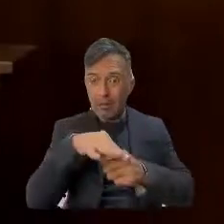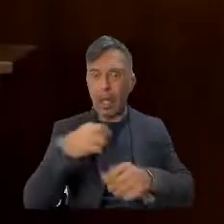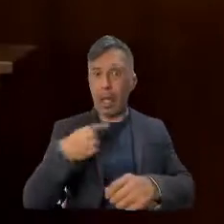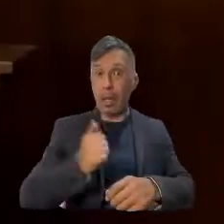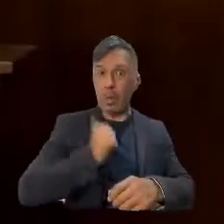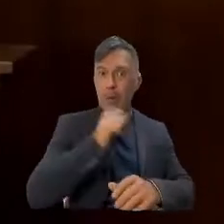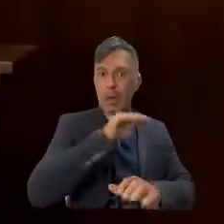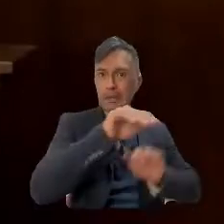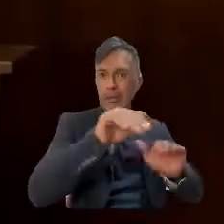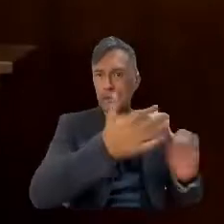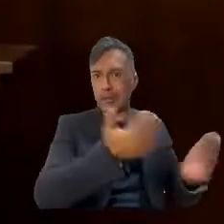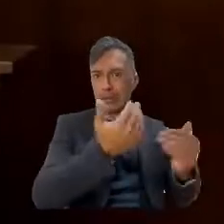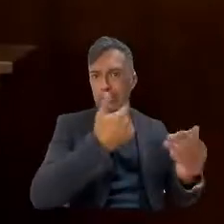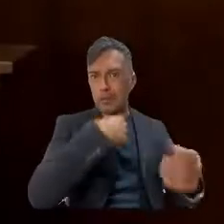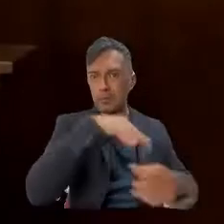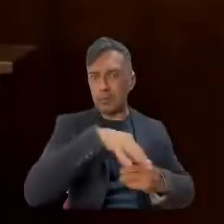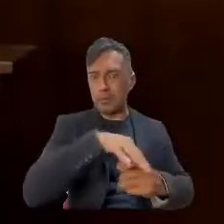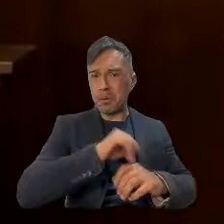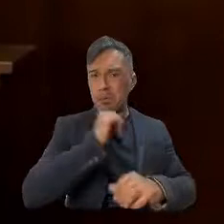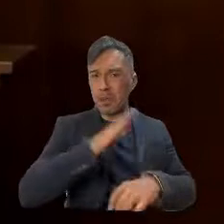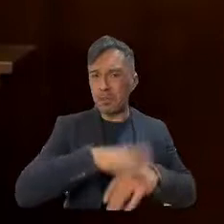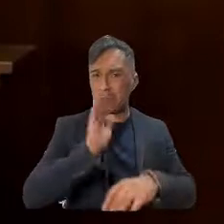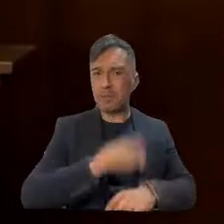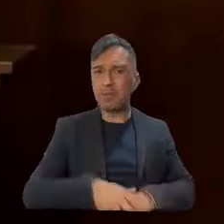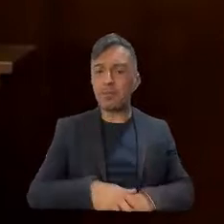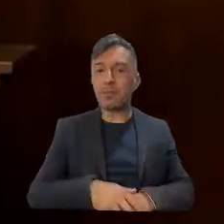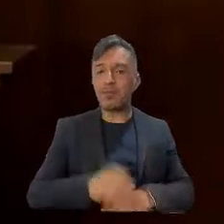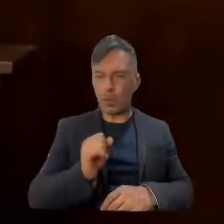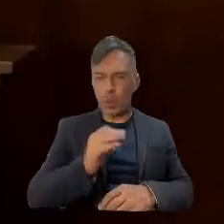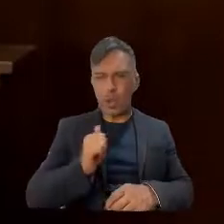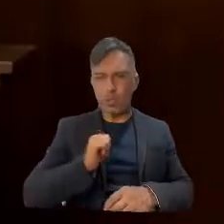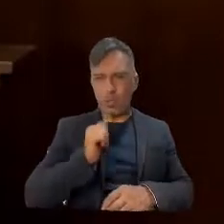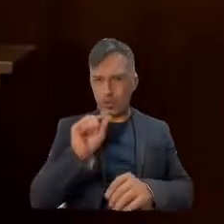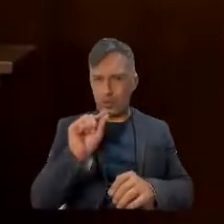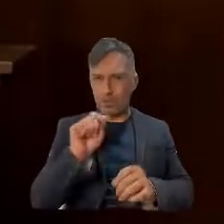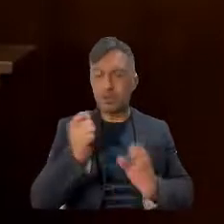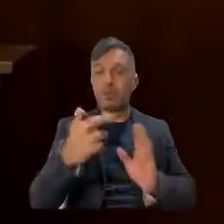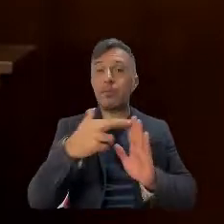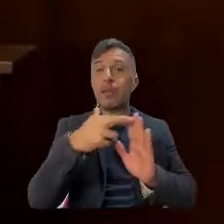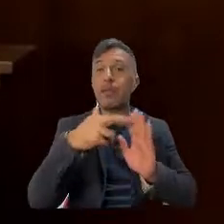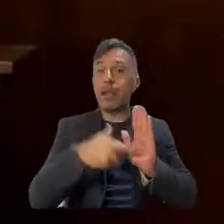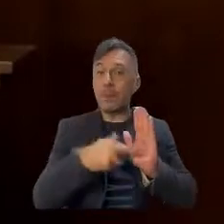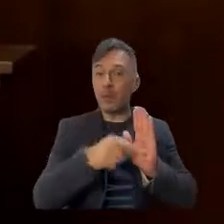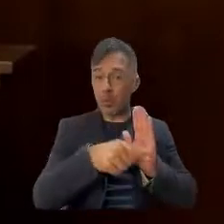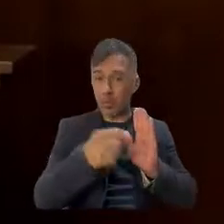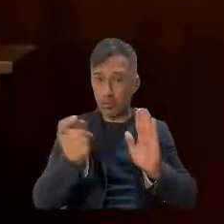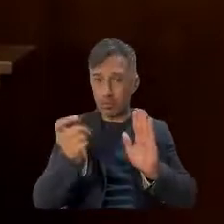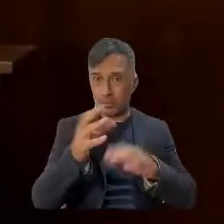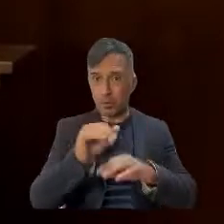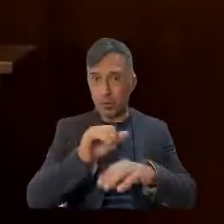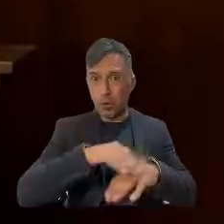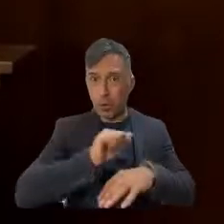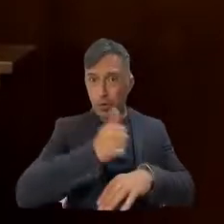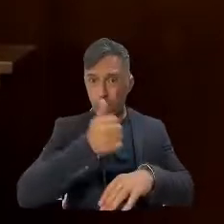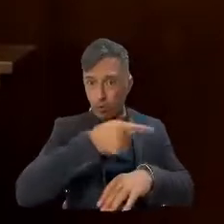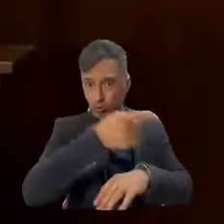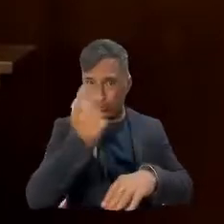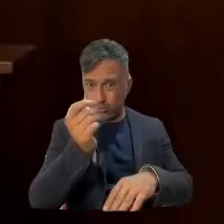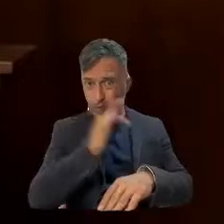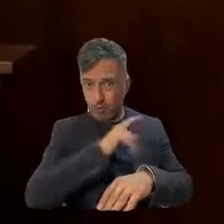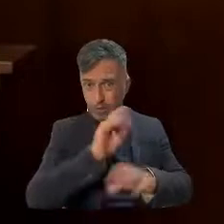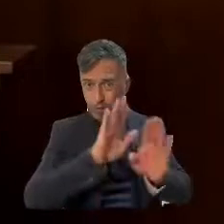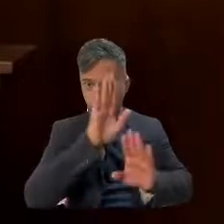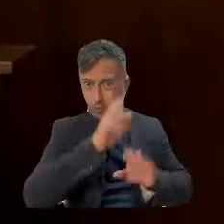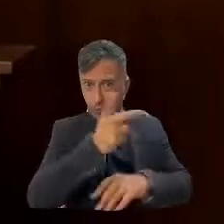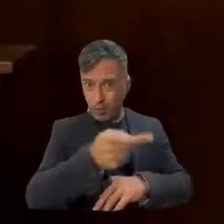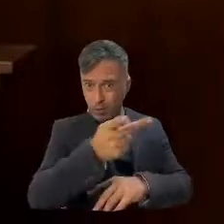cual no existen mecanismos en nuestro reglamento para hacer preguntas a nuestros compañeros, pero por supuesto no avalamos